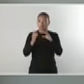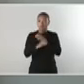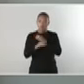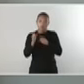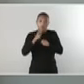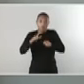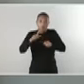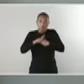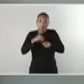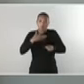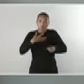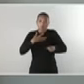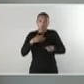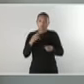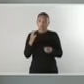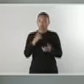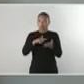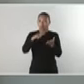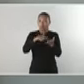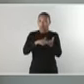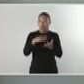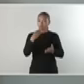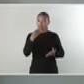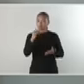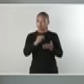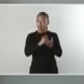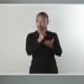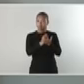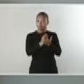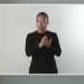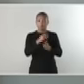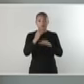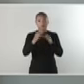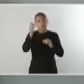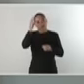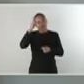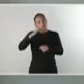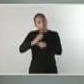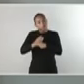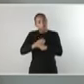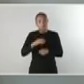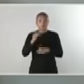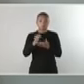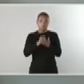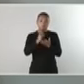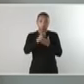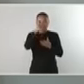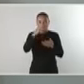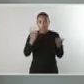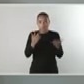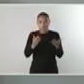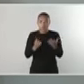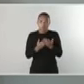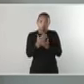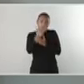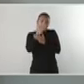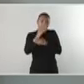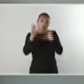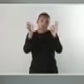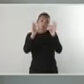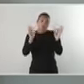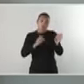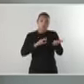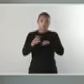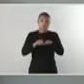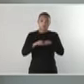en nuestra ubicación estratégica en la capacidad de los tamaulipecos para reinventar nuevas formas